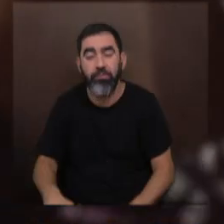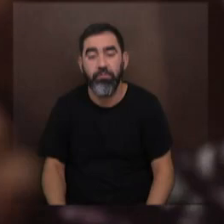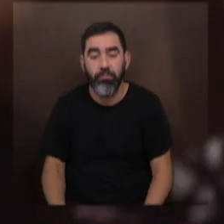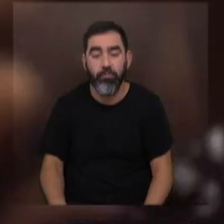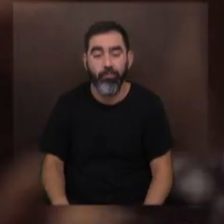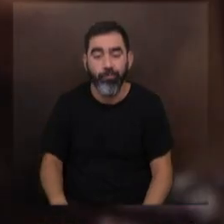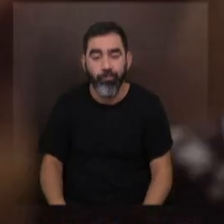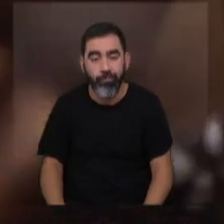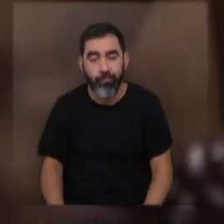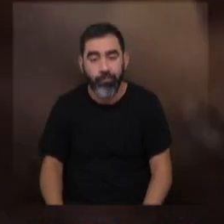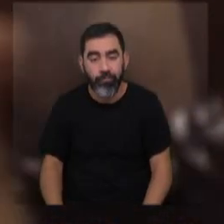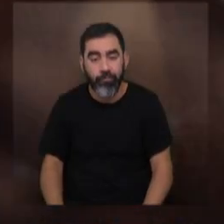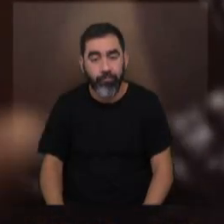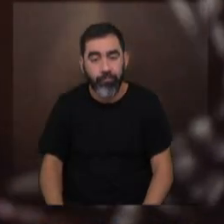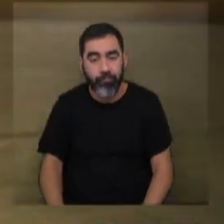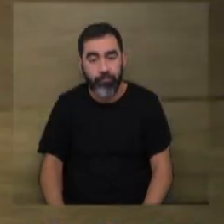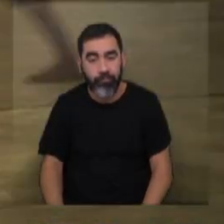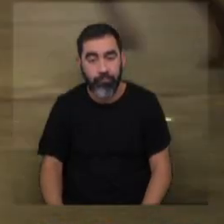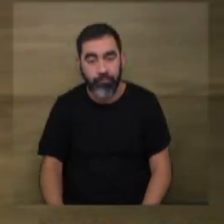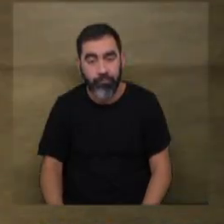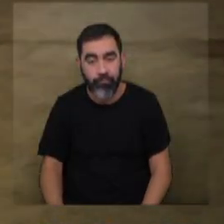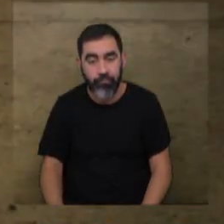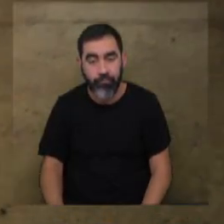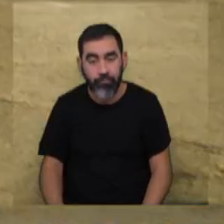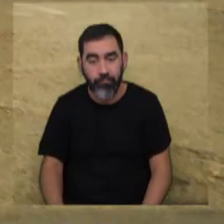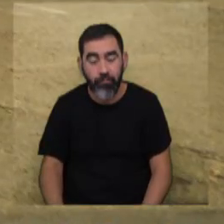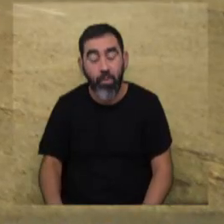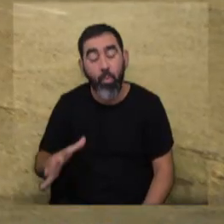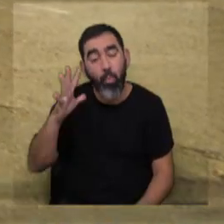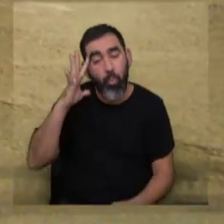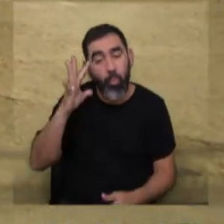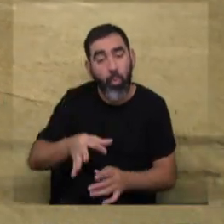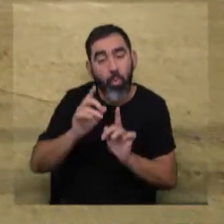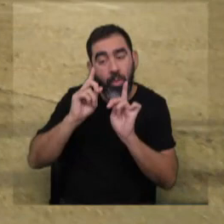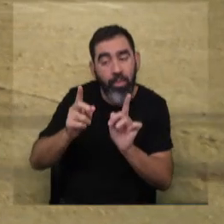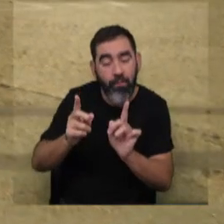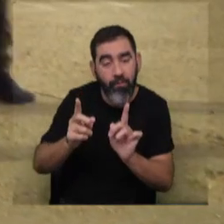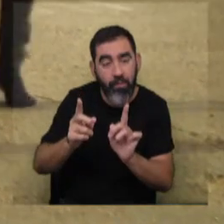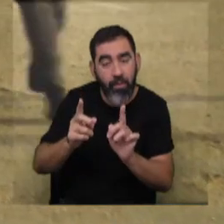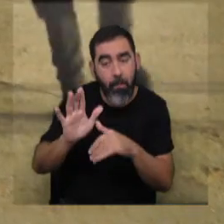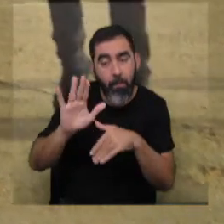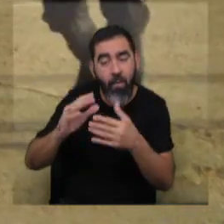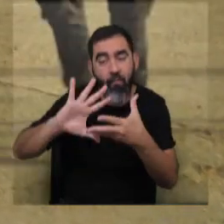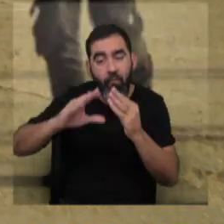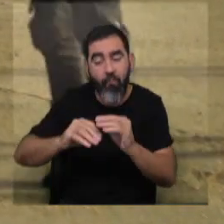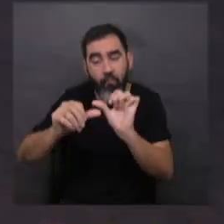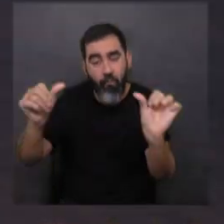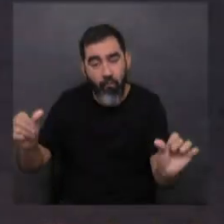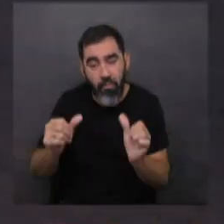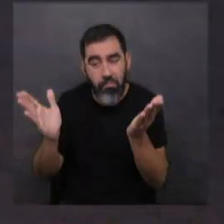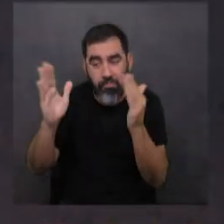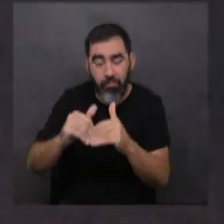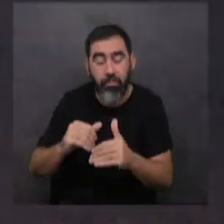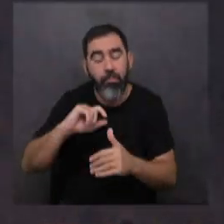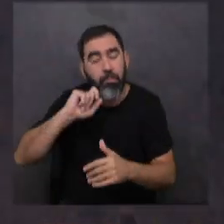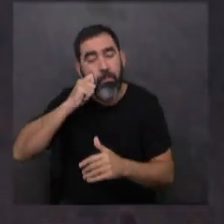para cambiar la situación del pueblo saharaui, que son los que creo que en algún punto deberían o podrían tener más herramientas para hacerlo. Me